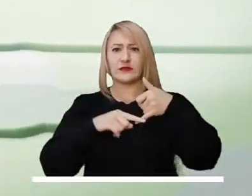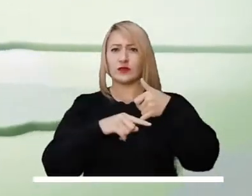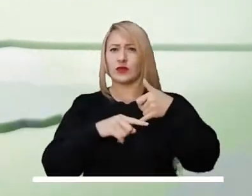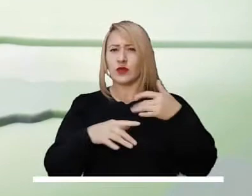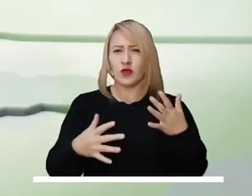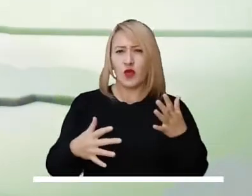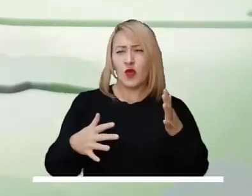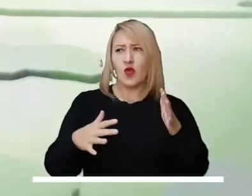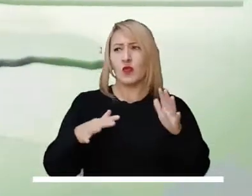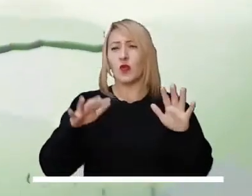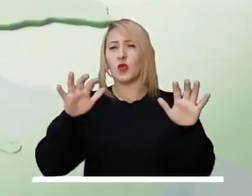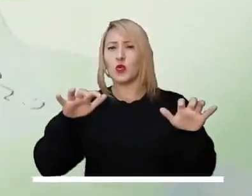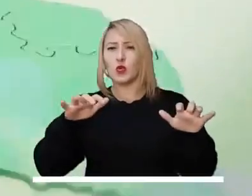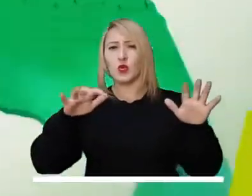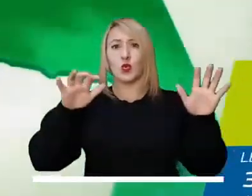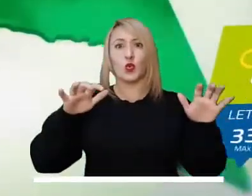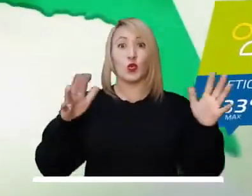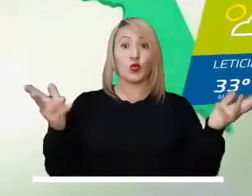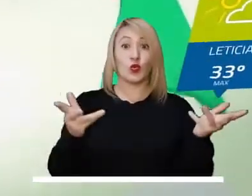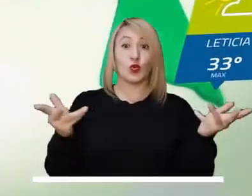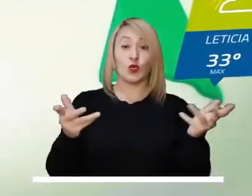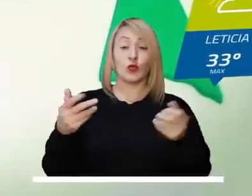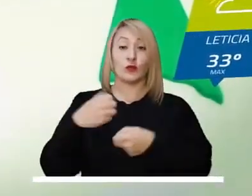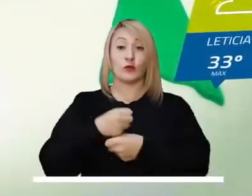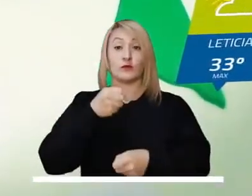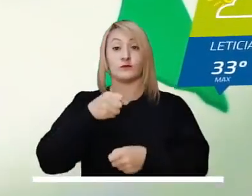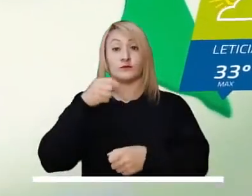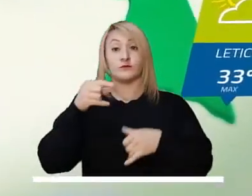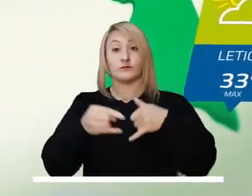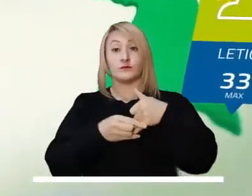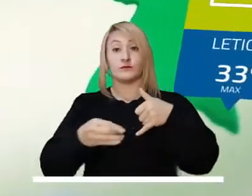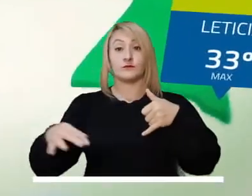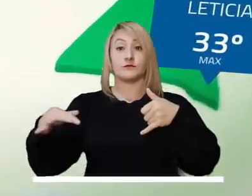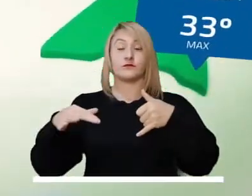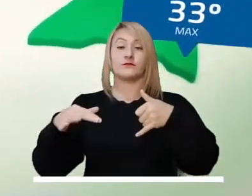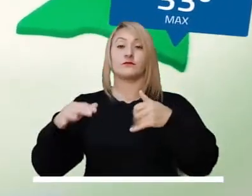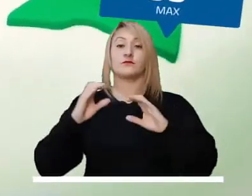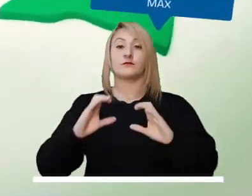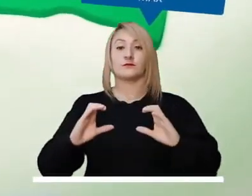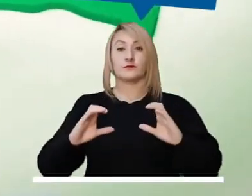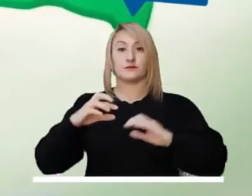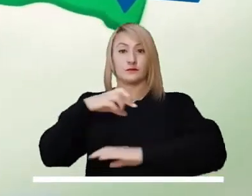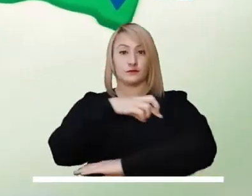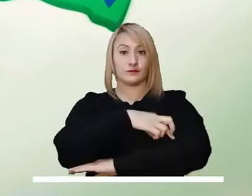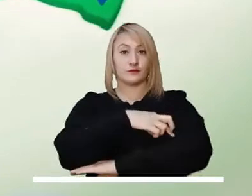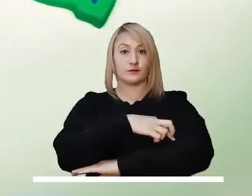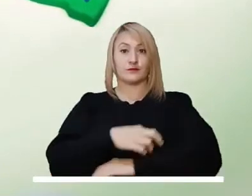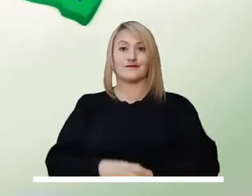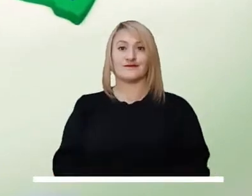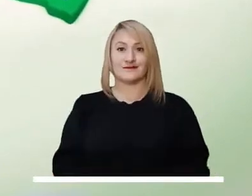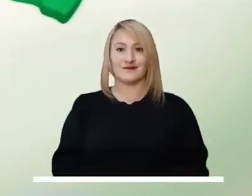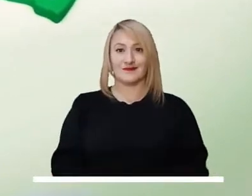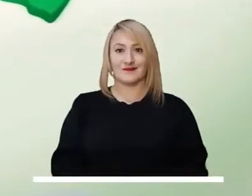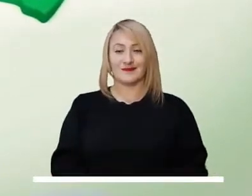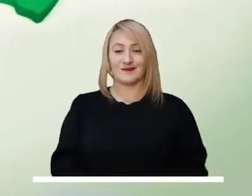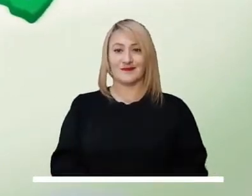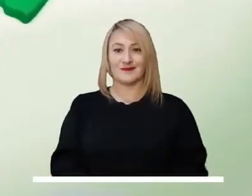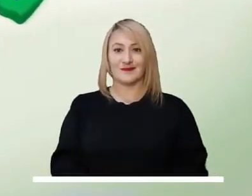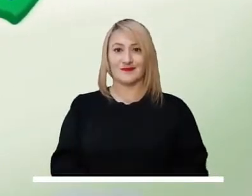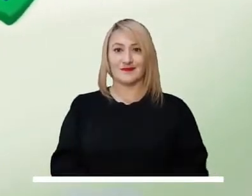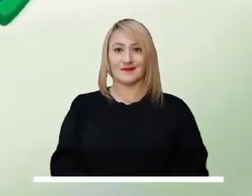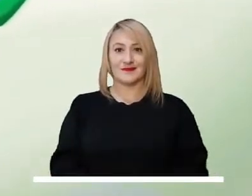resto del área habría tiempo seco para las precipitaciones de la amazonía serían esporádicas y se anuncien en los departamentos de vaupés guainía